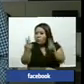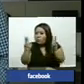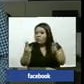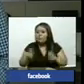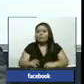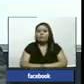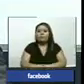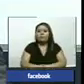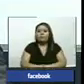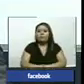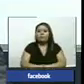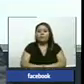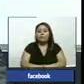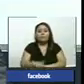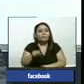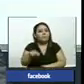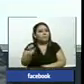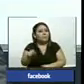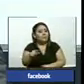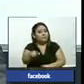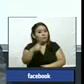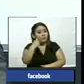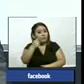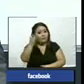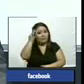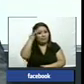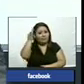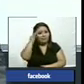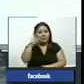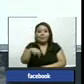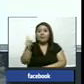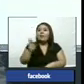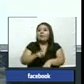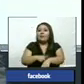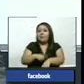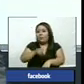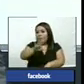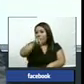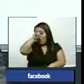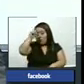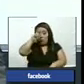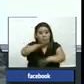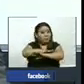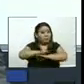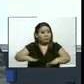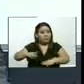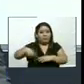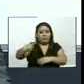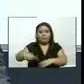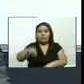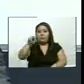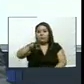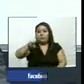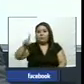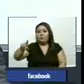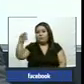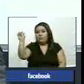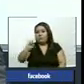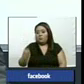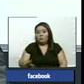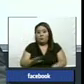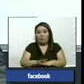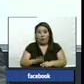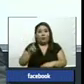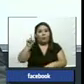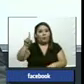tema. Así es, Ernesto, es de recordar que el periodo del doctor Norman Quijano concluye mañana, que es 31 de octubre de 2019. El 1